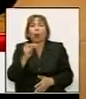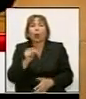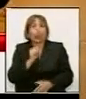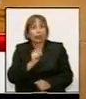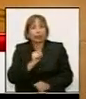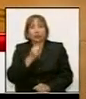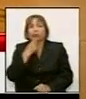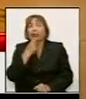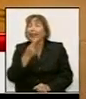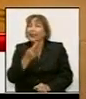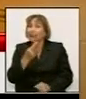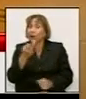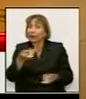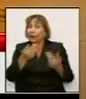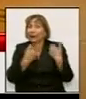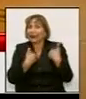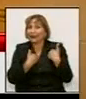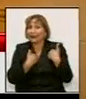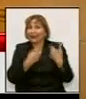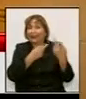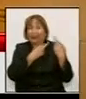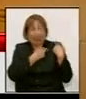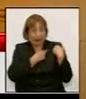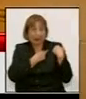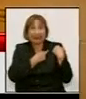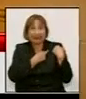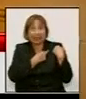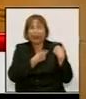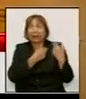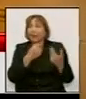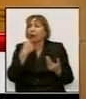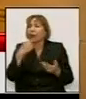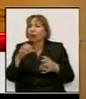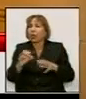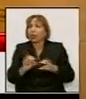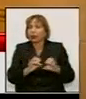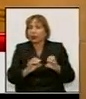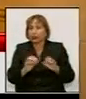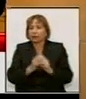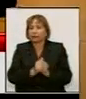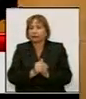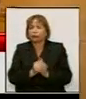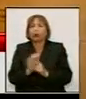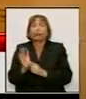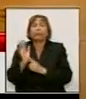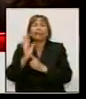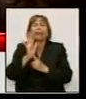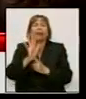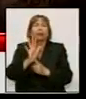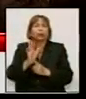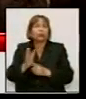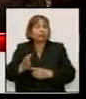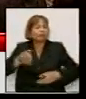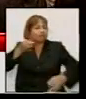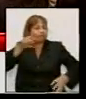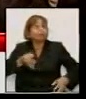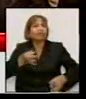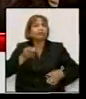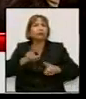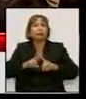Cada vez que ocupó un cargo público, lo hizo demostrando valores